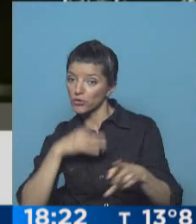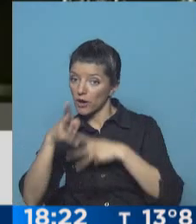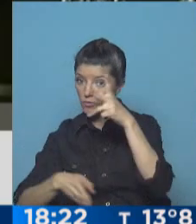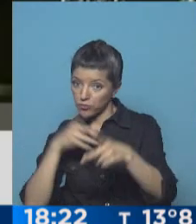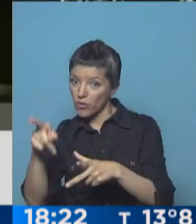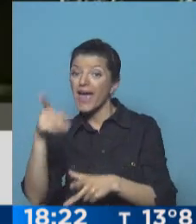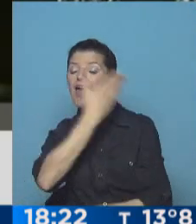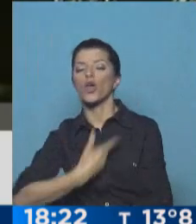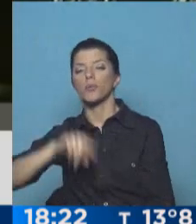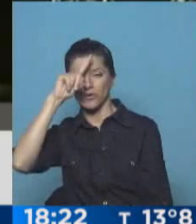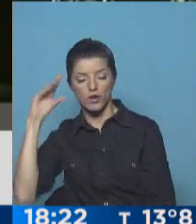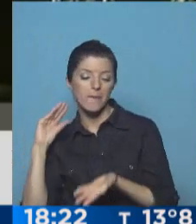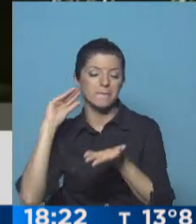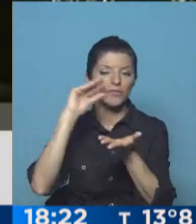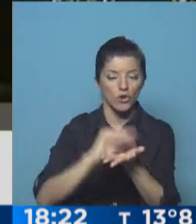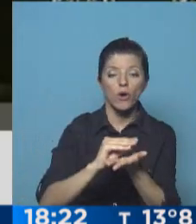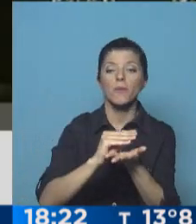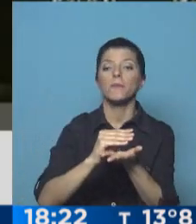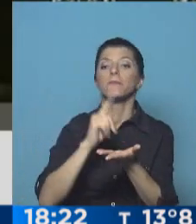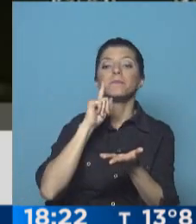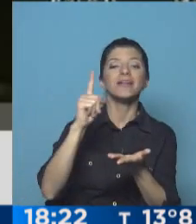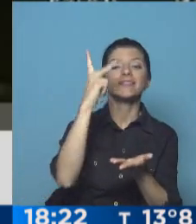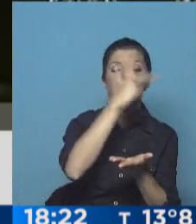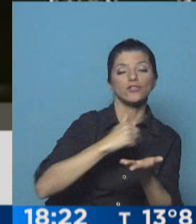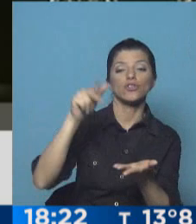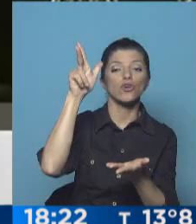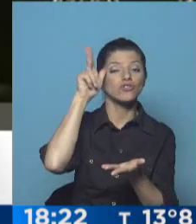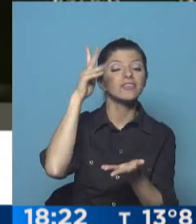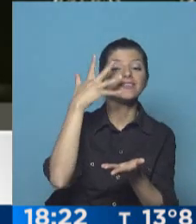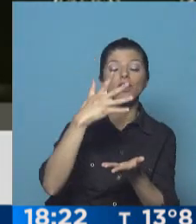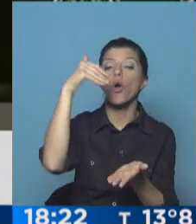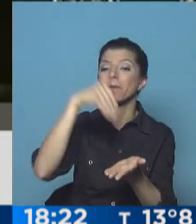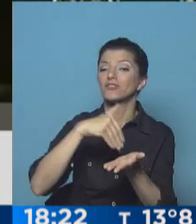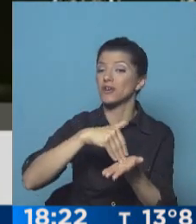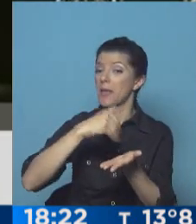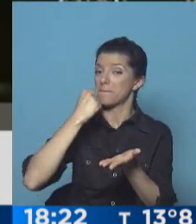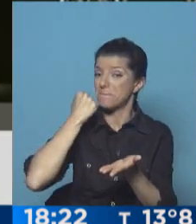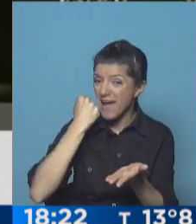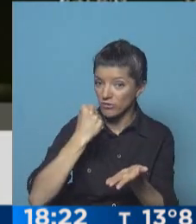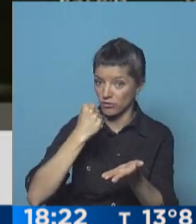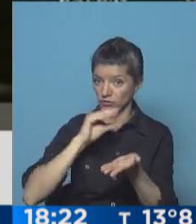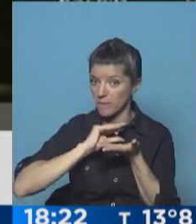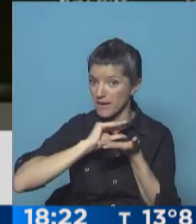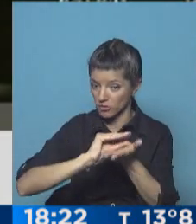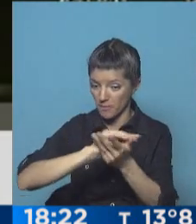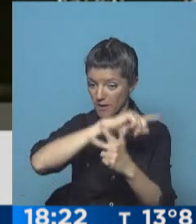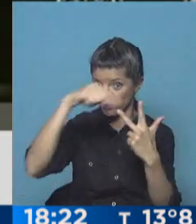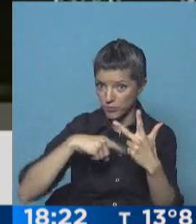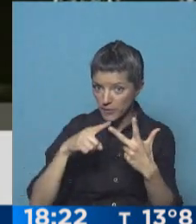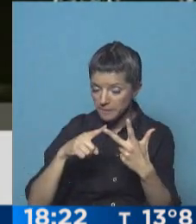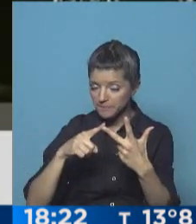invirtió 1.385 millones de pesos. Parece mentira, en esta provincia la última vez que